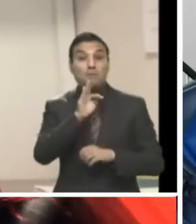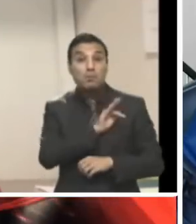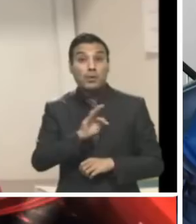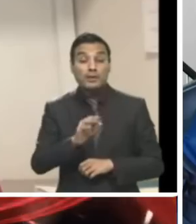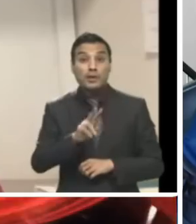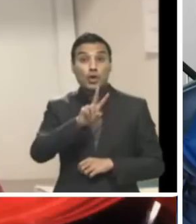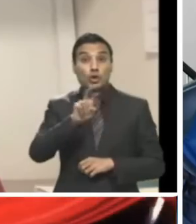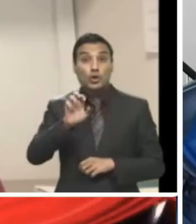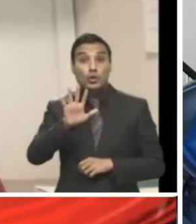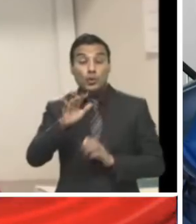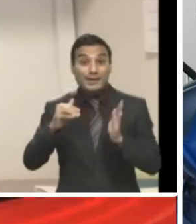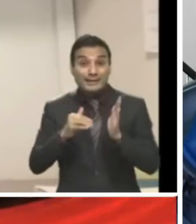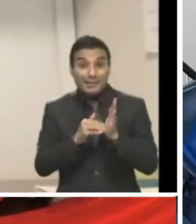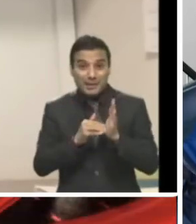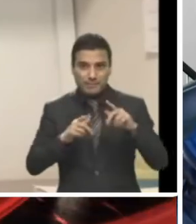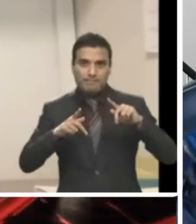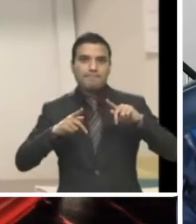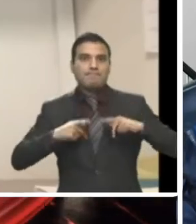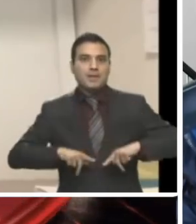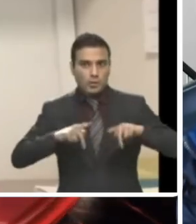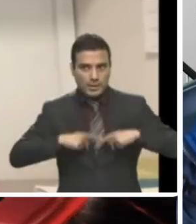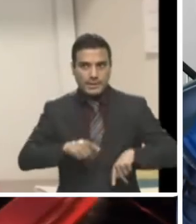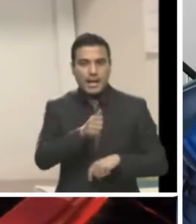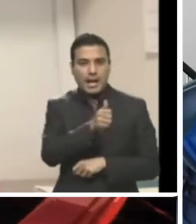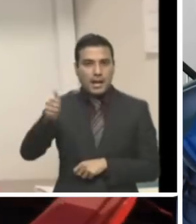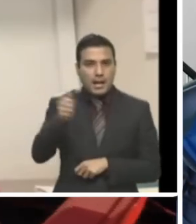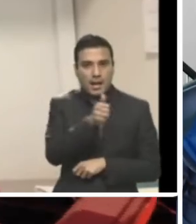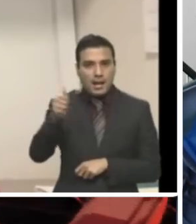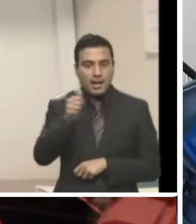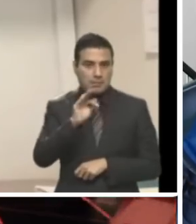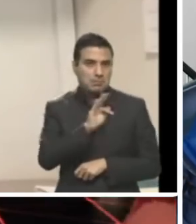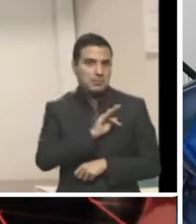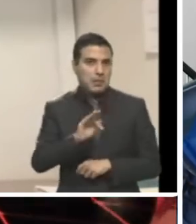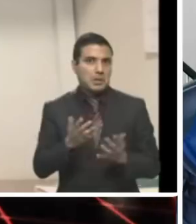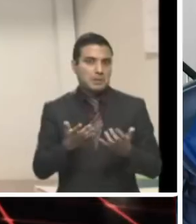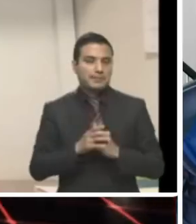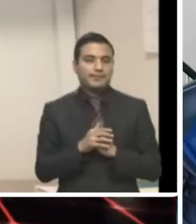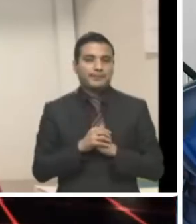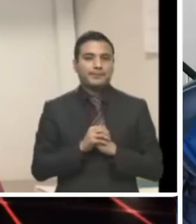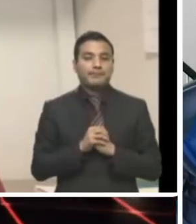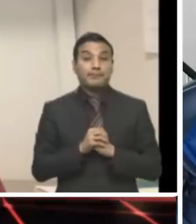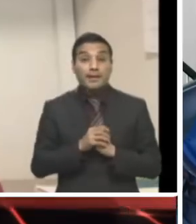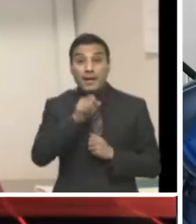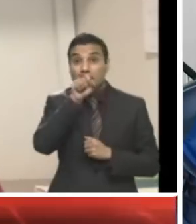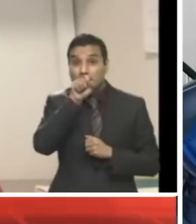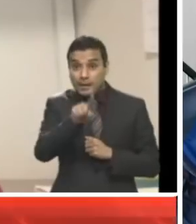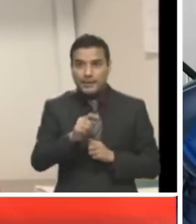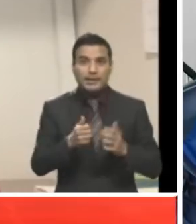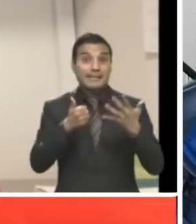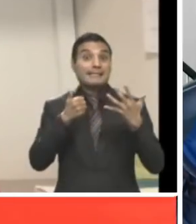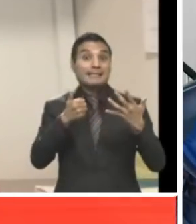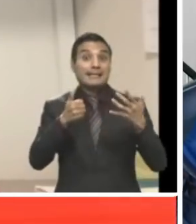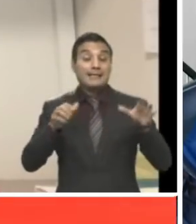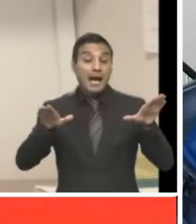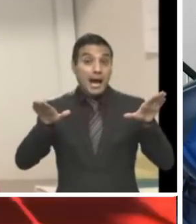que sabotea la revocación de mandato siendo que todos sabemos que el ine solamente puso una tercera parte de las casillas